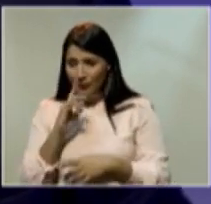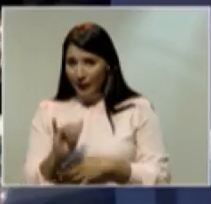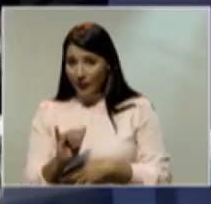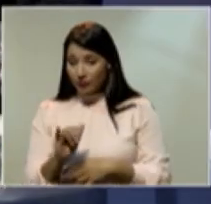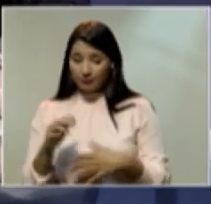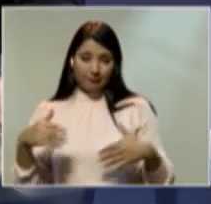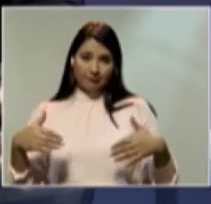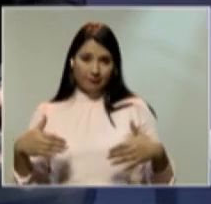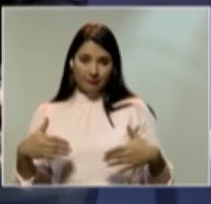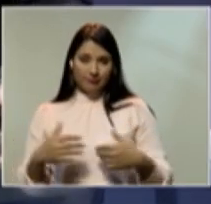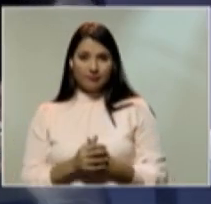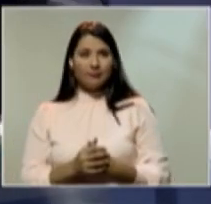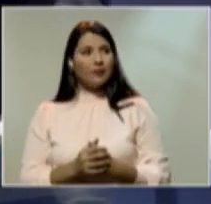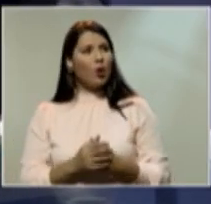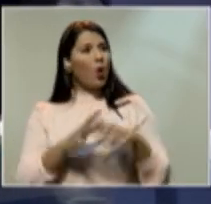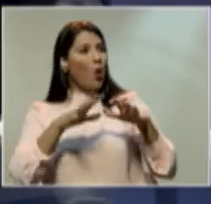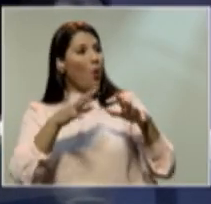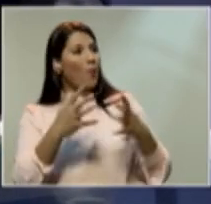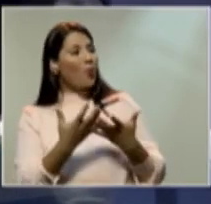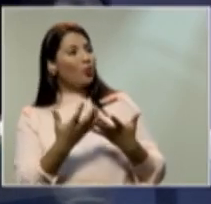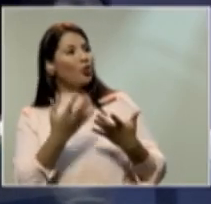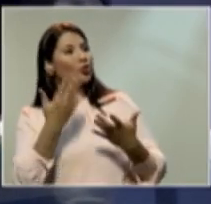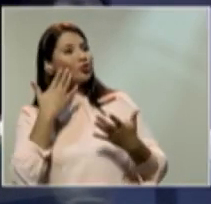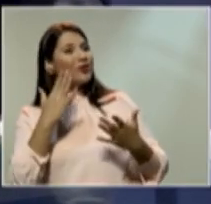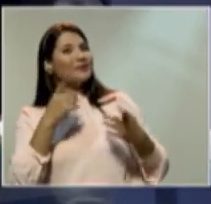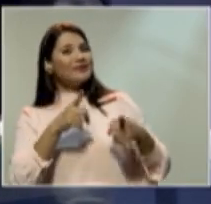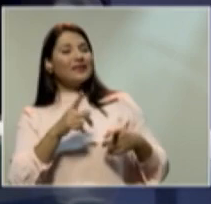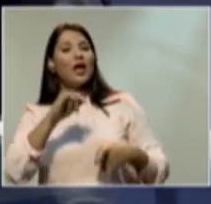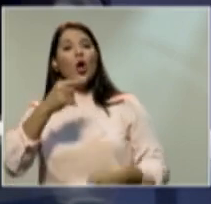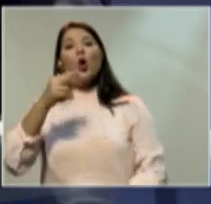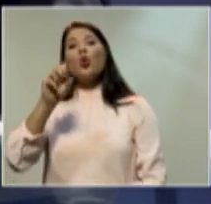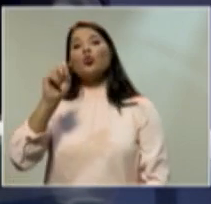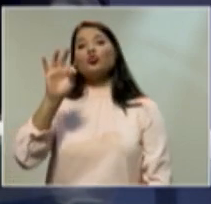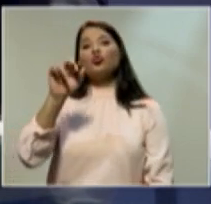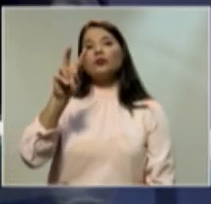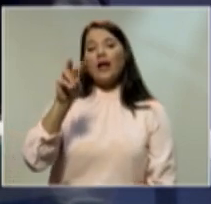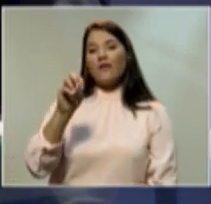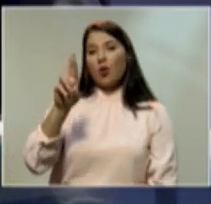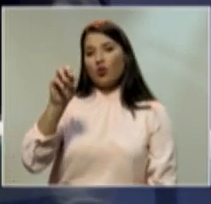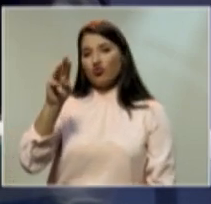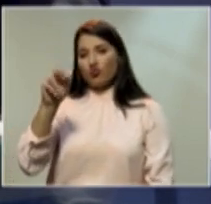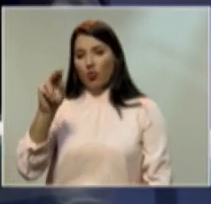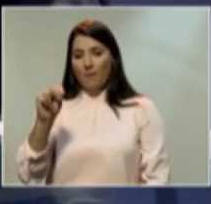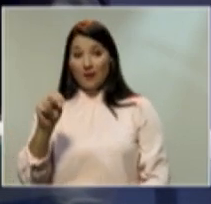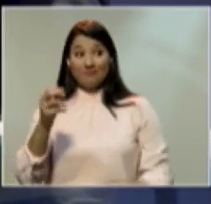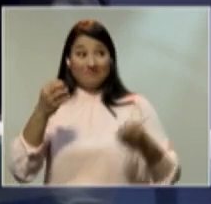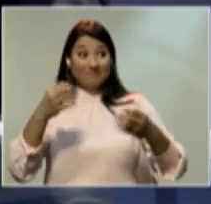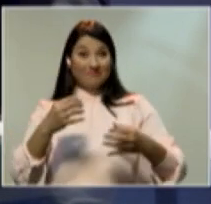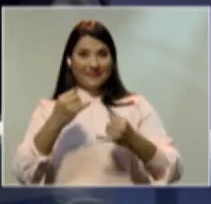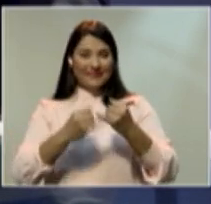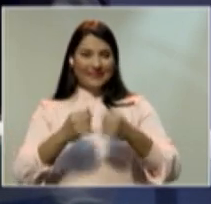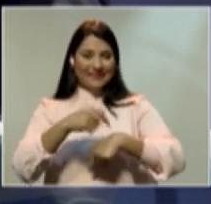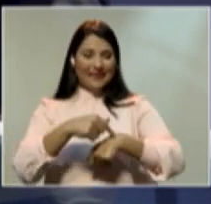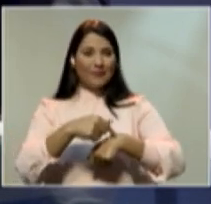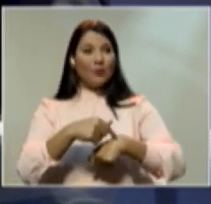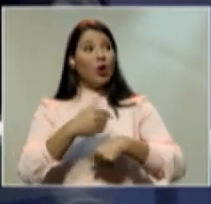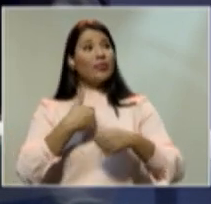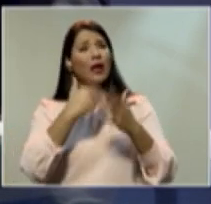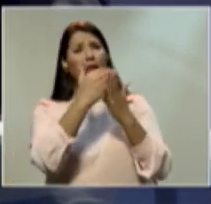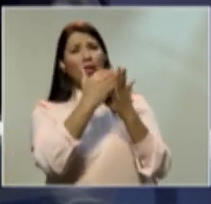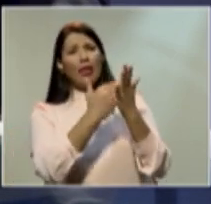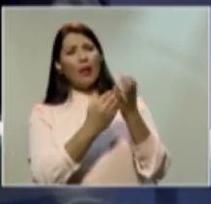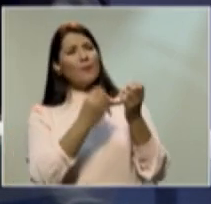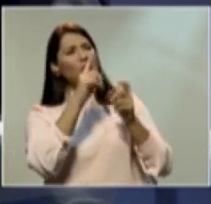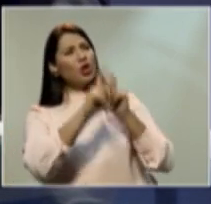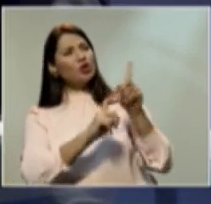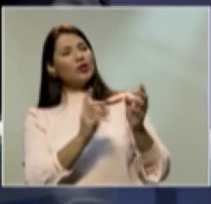No. Un mundo imprevisible. Gustavo Román Jacobo, se nos fue el tiempo, tengo acá una lista de consultas